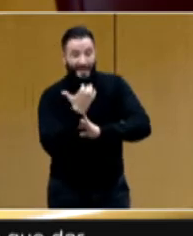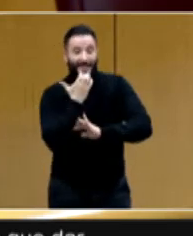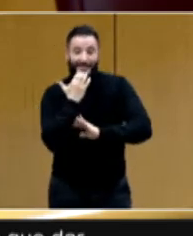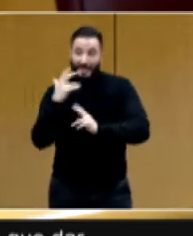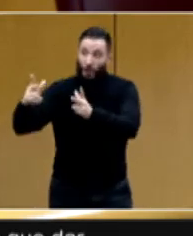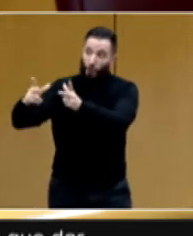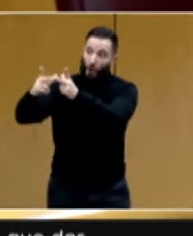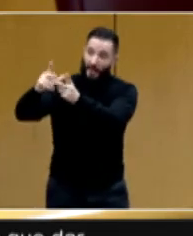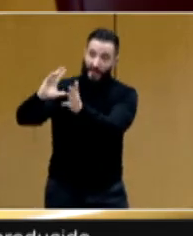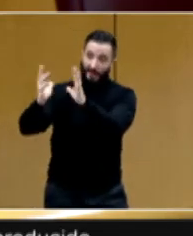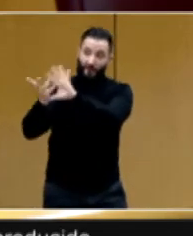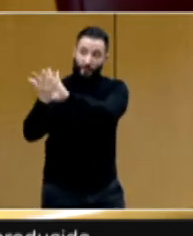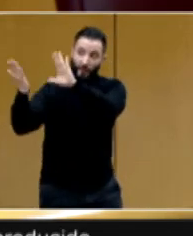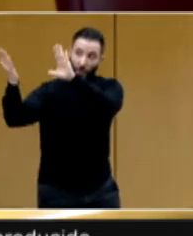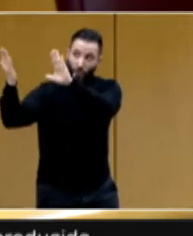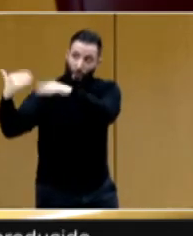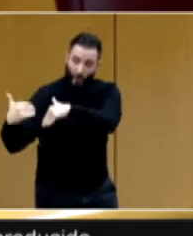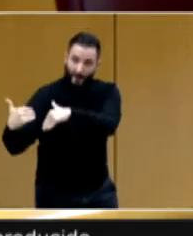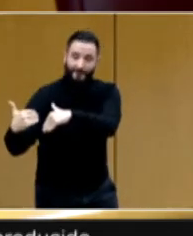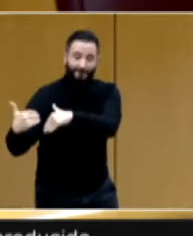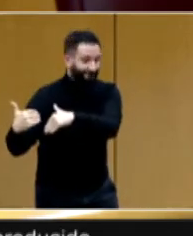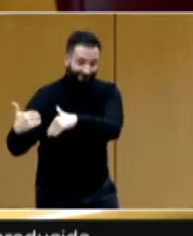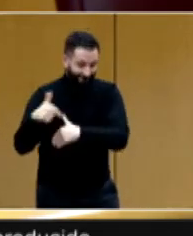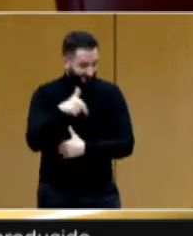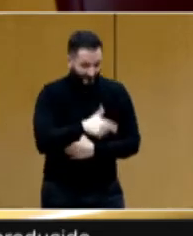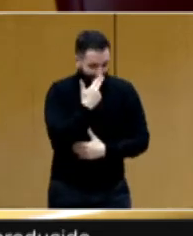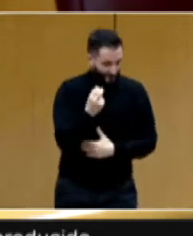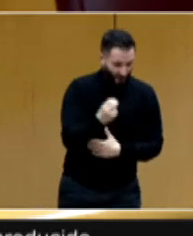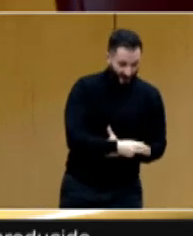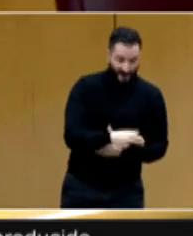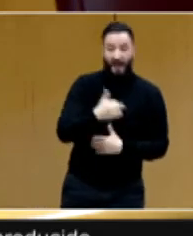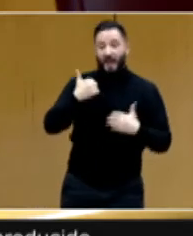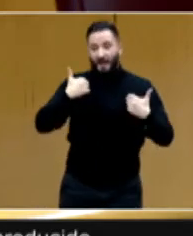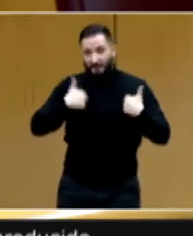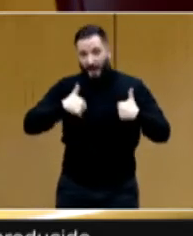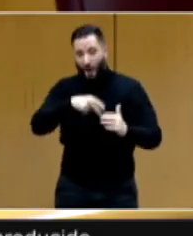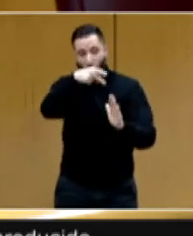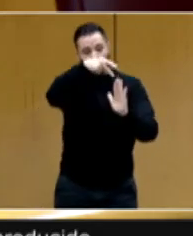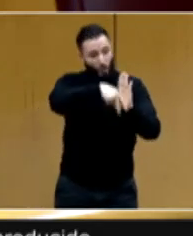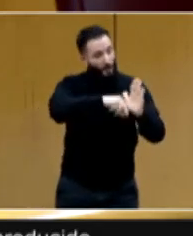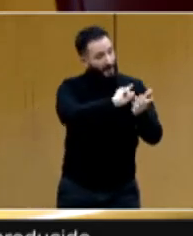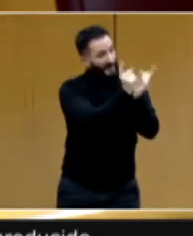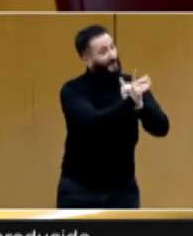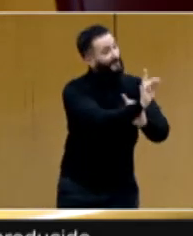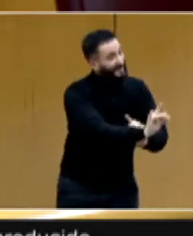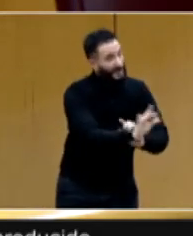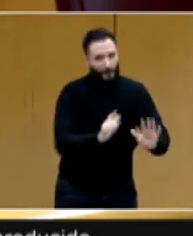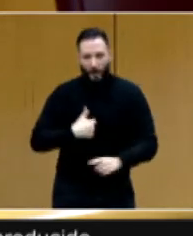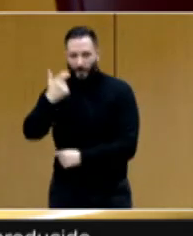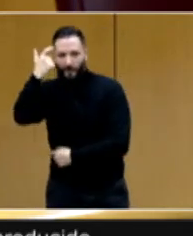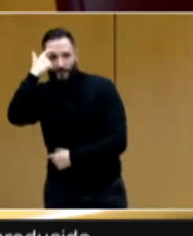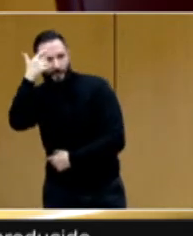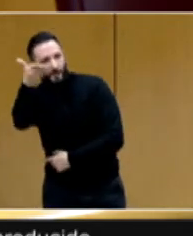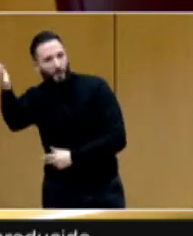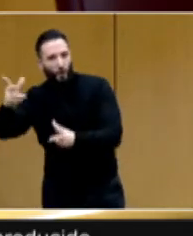sea efectiva en la realidad se ha cambiado la Norma pero no se ha cambiado la concepción